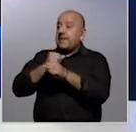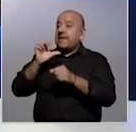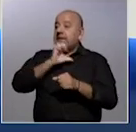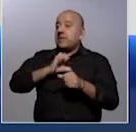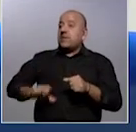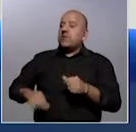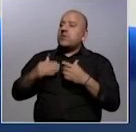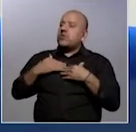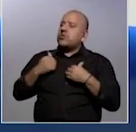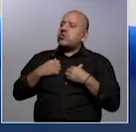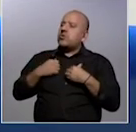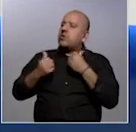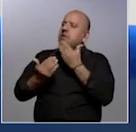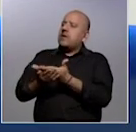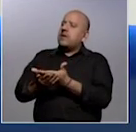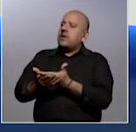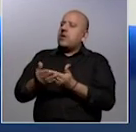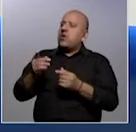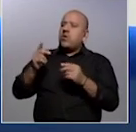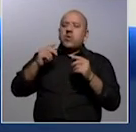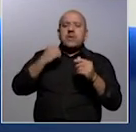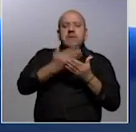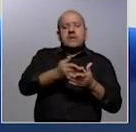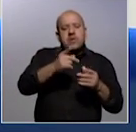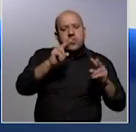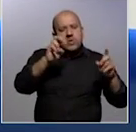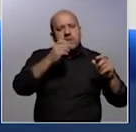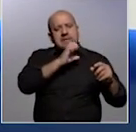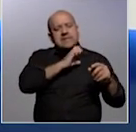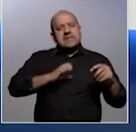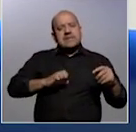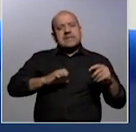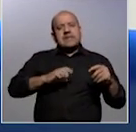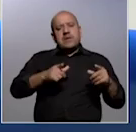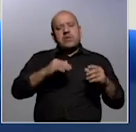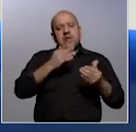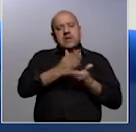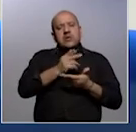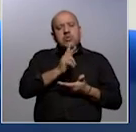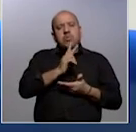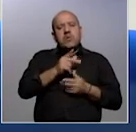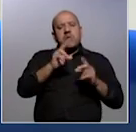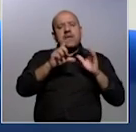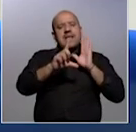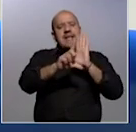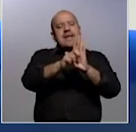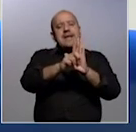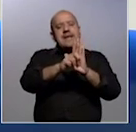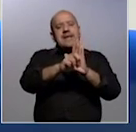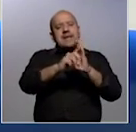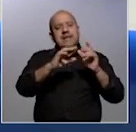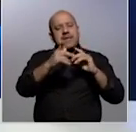implante un tema que también la institución nacional de derechos humanos empezó a tener competencia con la creación de la ley de servicio de comunicación audiovisual